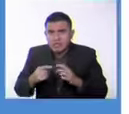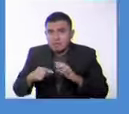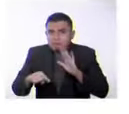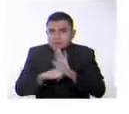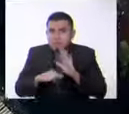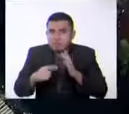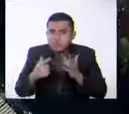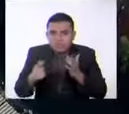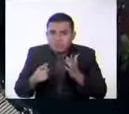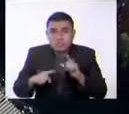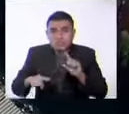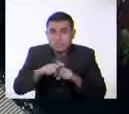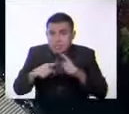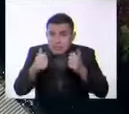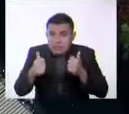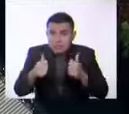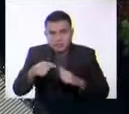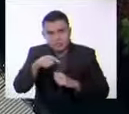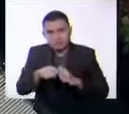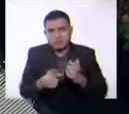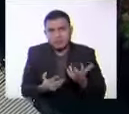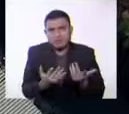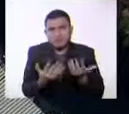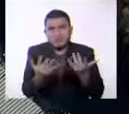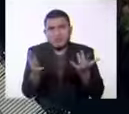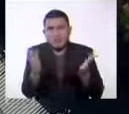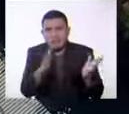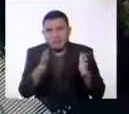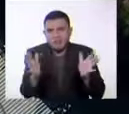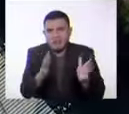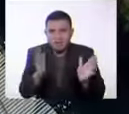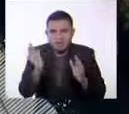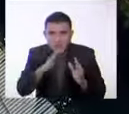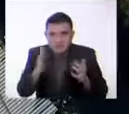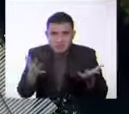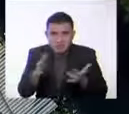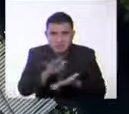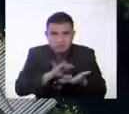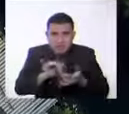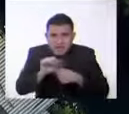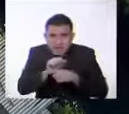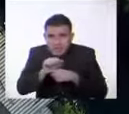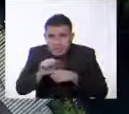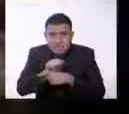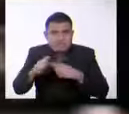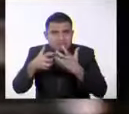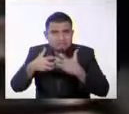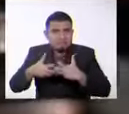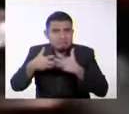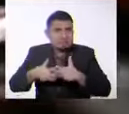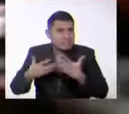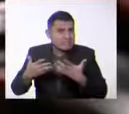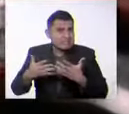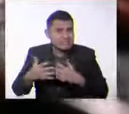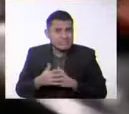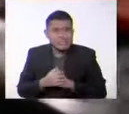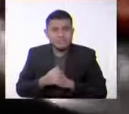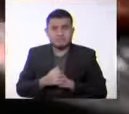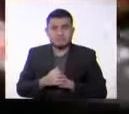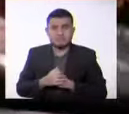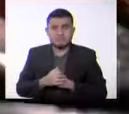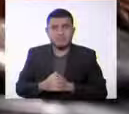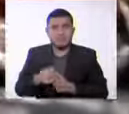ante un impacto negativo que está imperando a partir de las prácticas de la industrialización, del auge